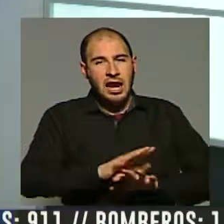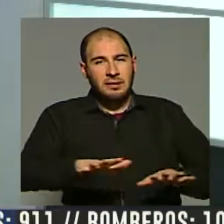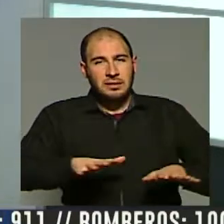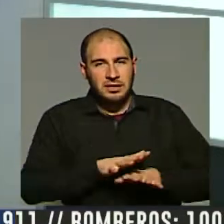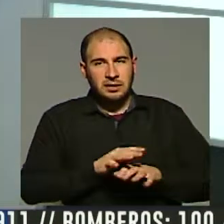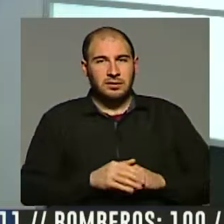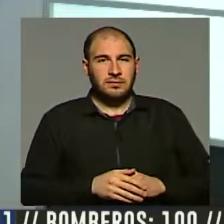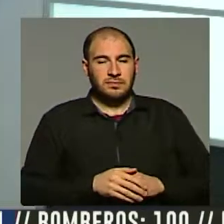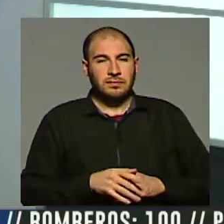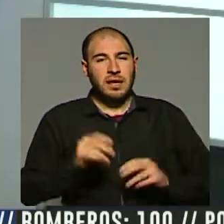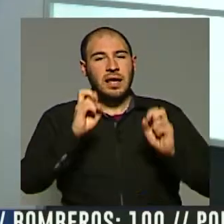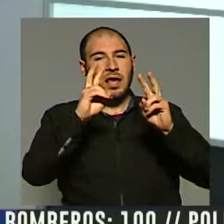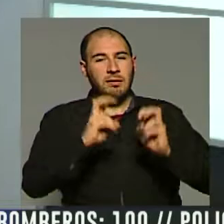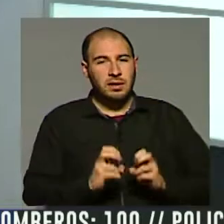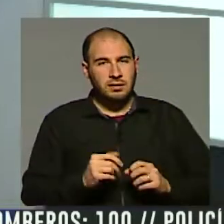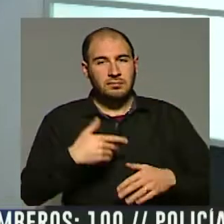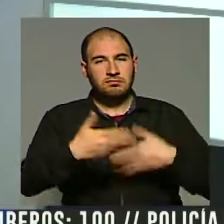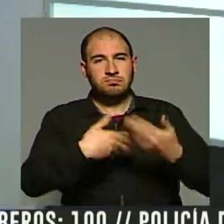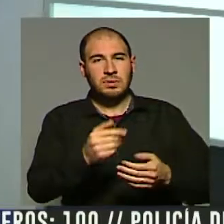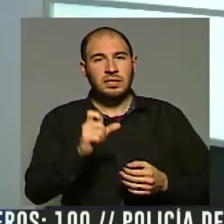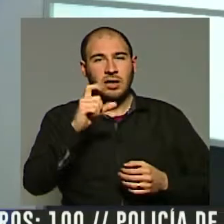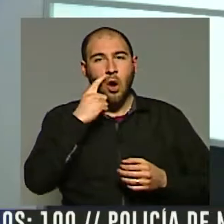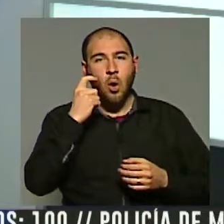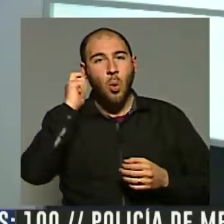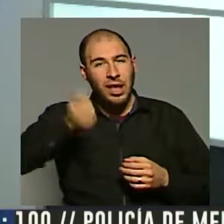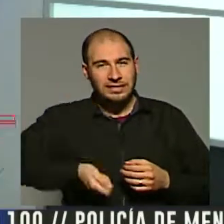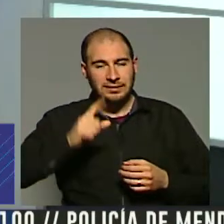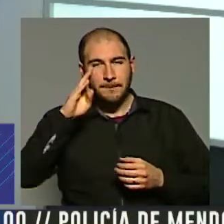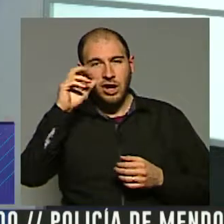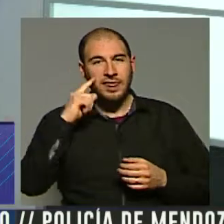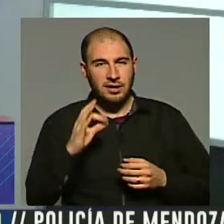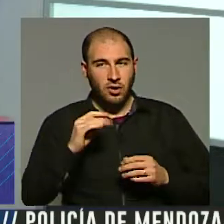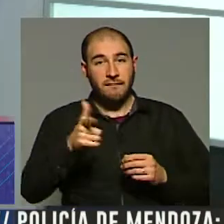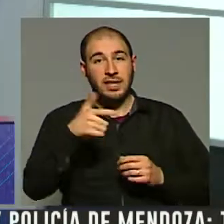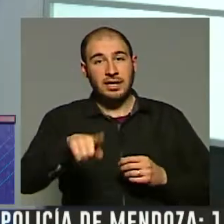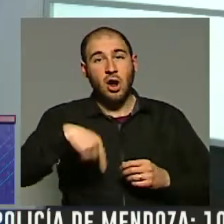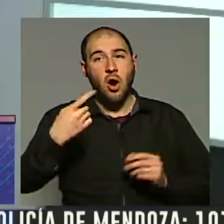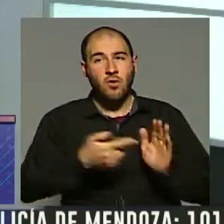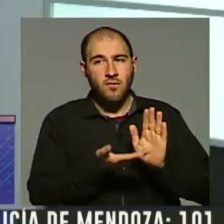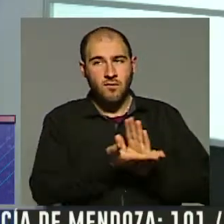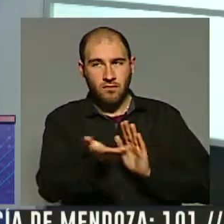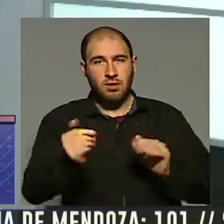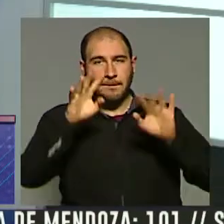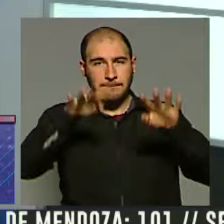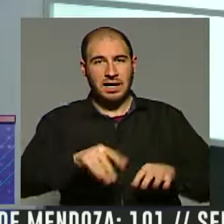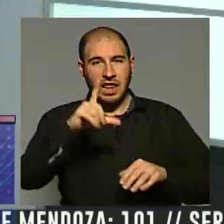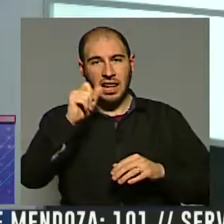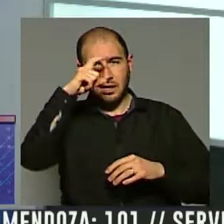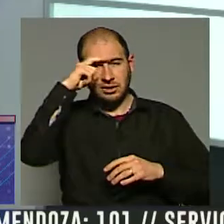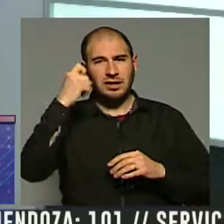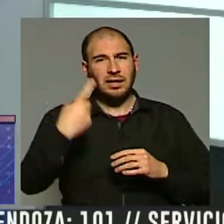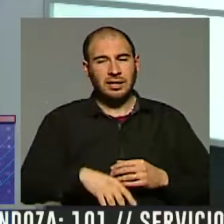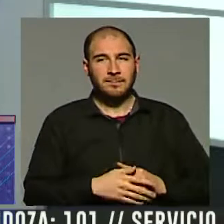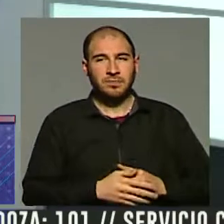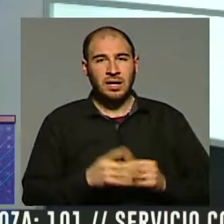del arrepentido en la investigación que realiza Claudio Bonadio. Otro de los videos que se conoció y que dio a conocer el portal La Nación tiene que ver